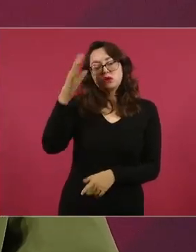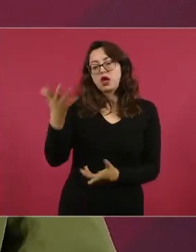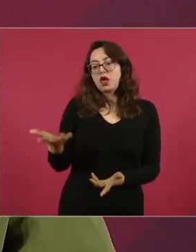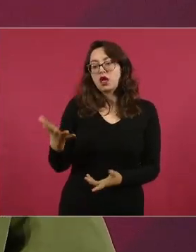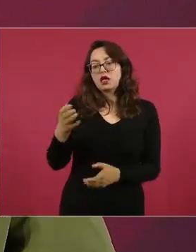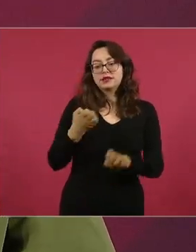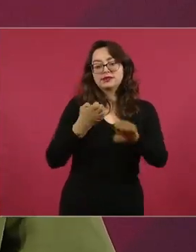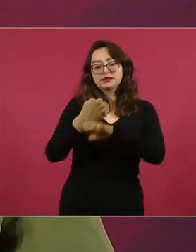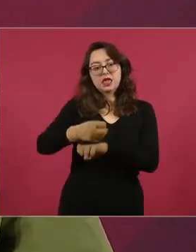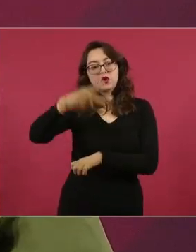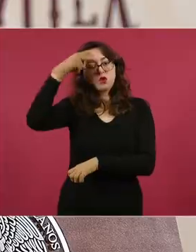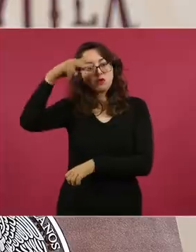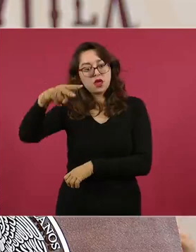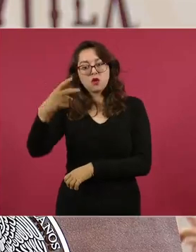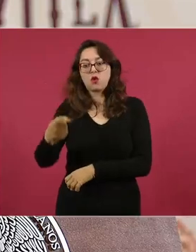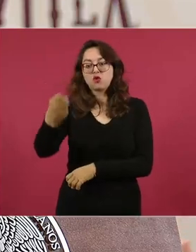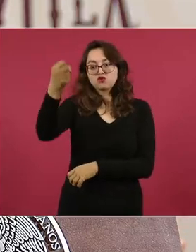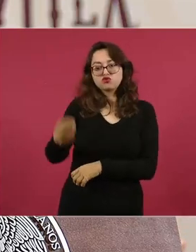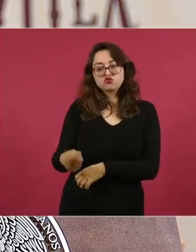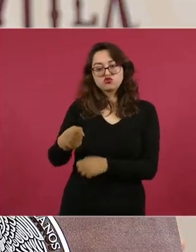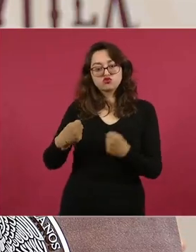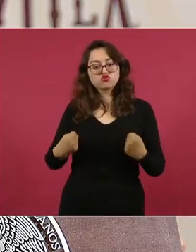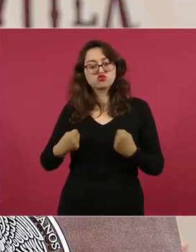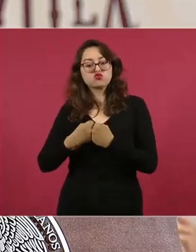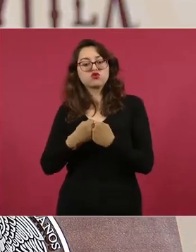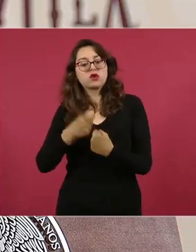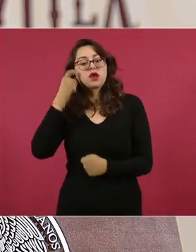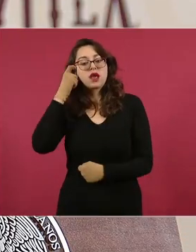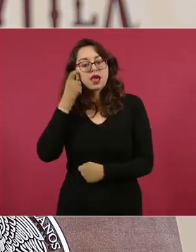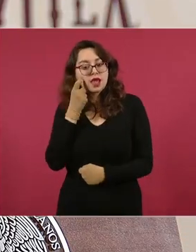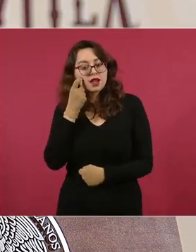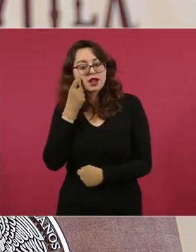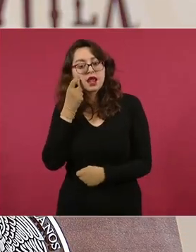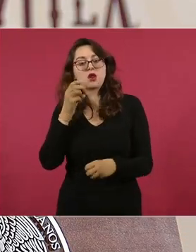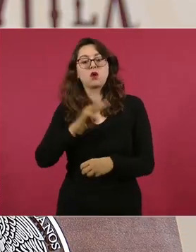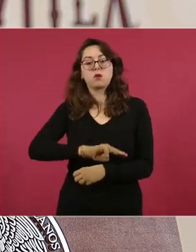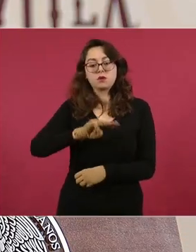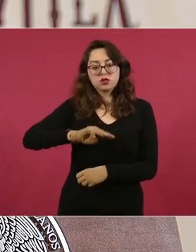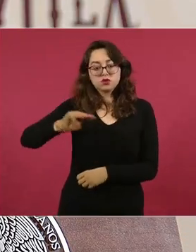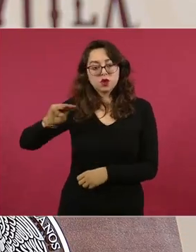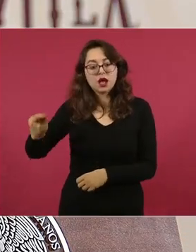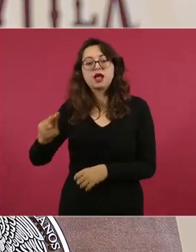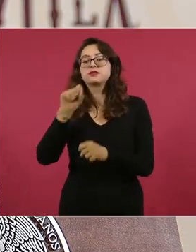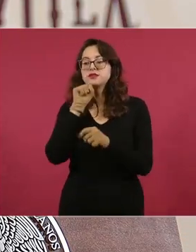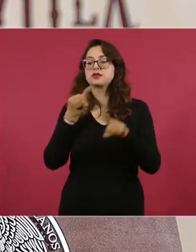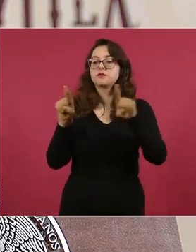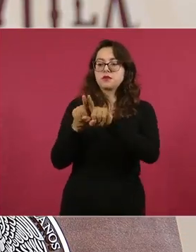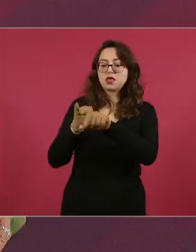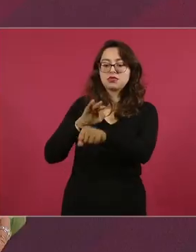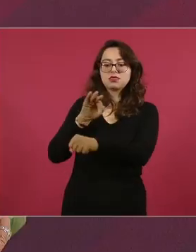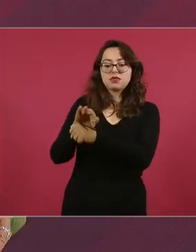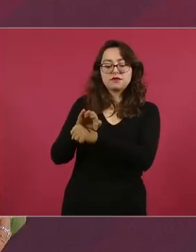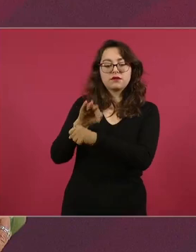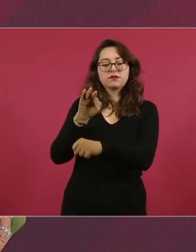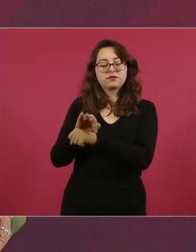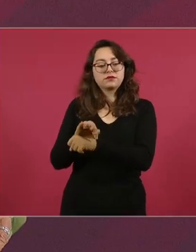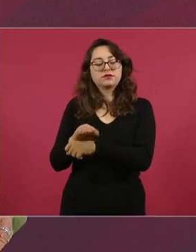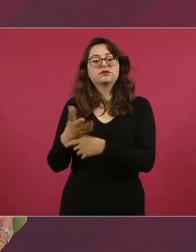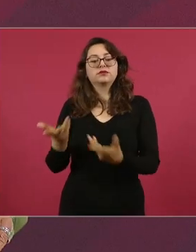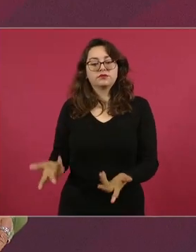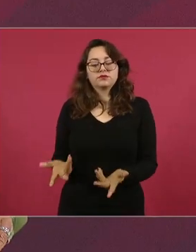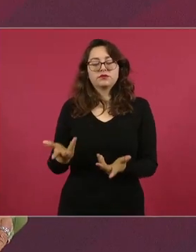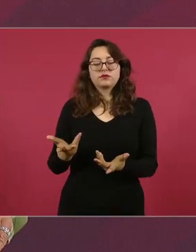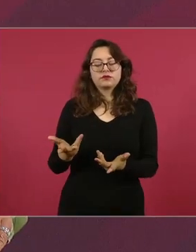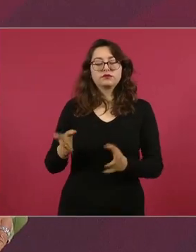Estado de México, colindante ahí con Guerrero, con Michoacán, establecer un número importante